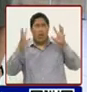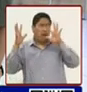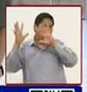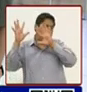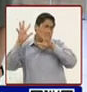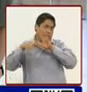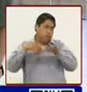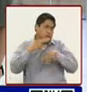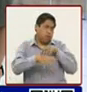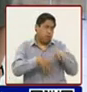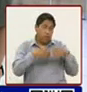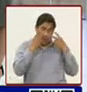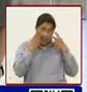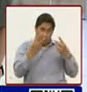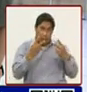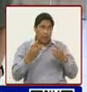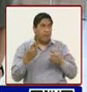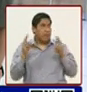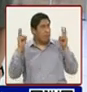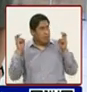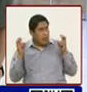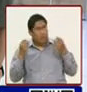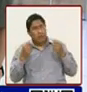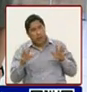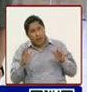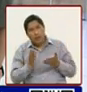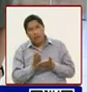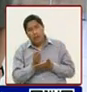derrumbes, además de que se ha visto que esos taludes ya en